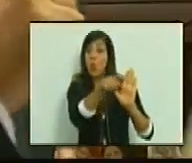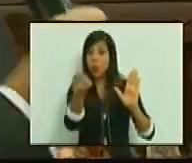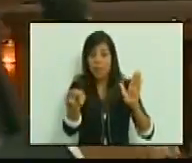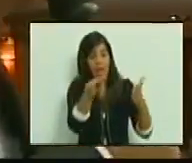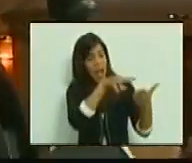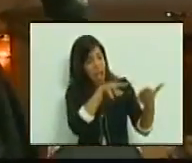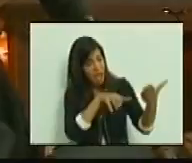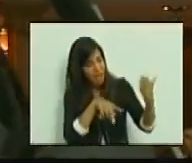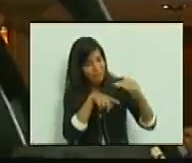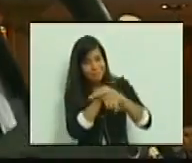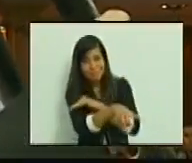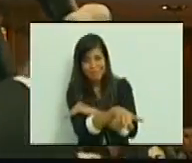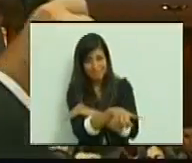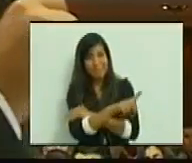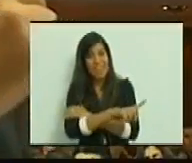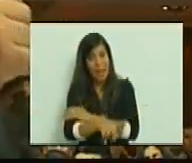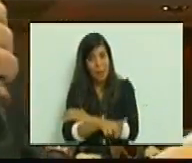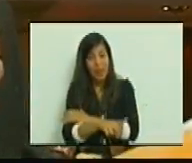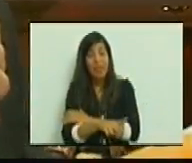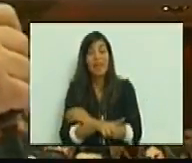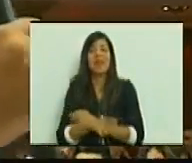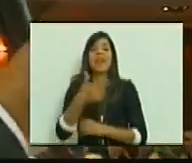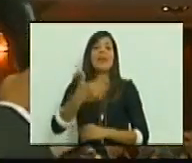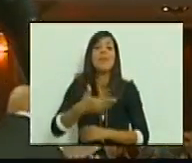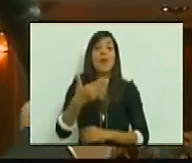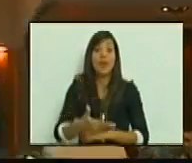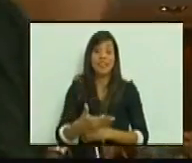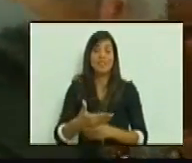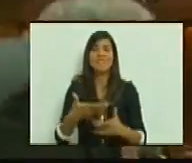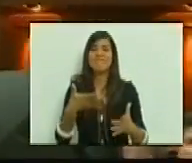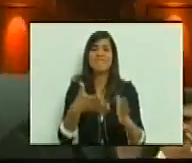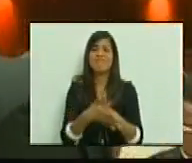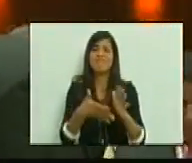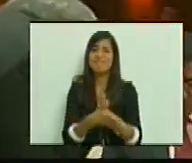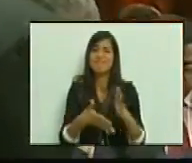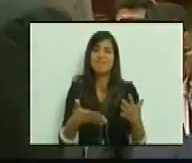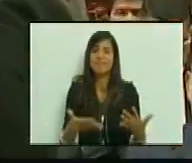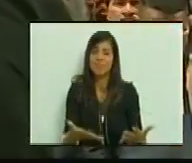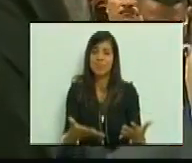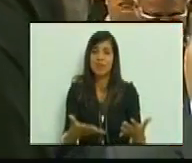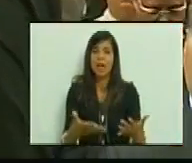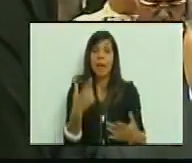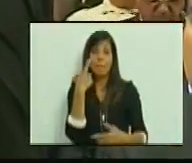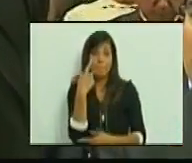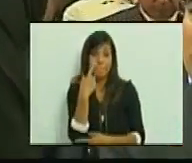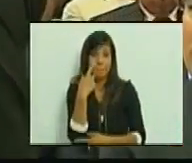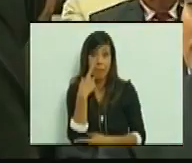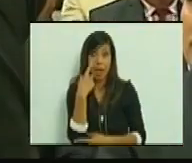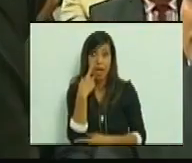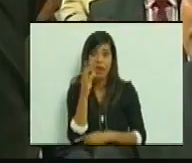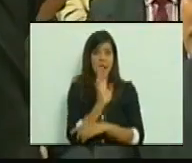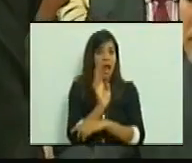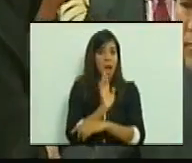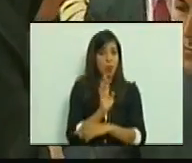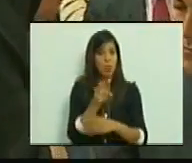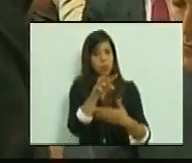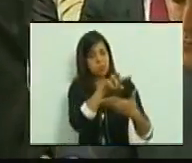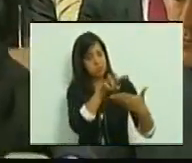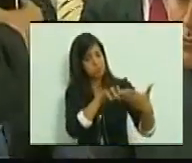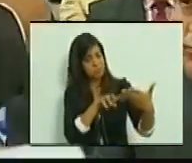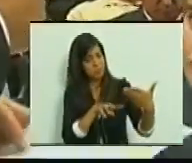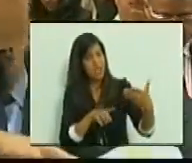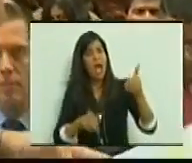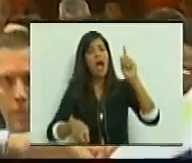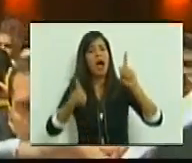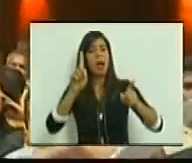es importante que en ese marco veamos rápidamente